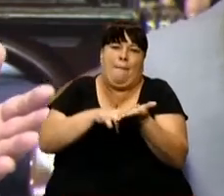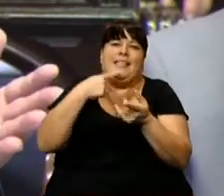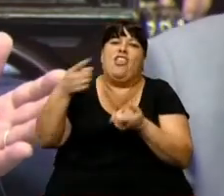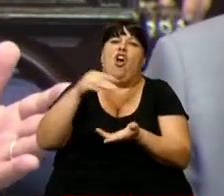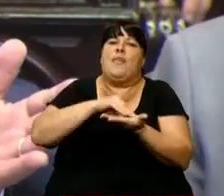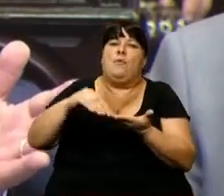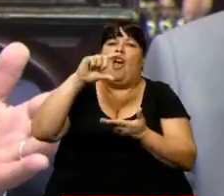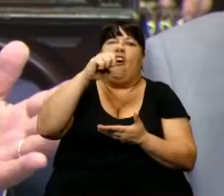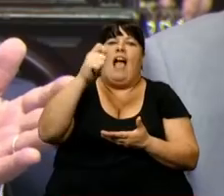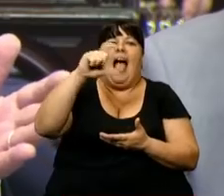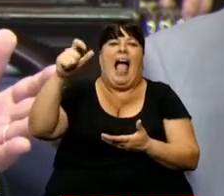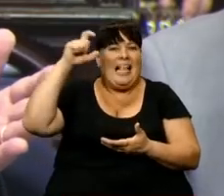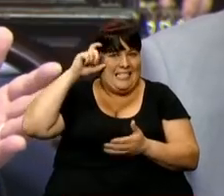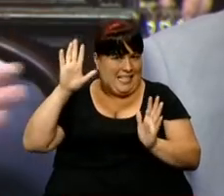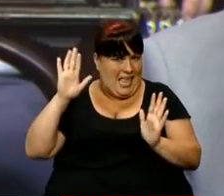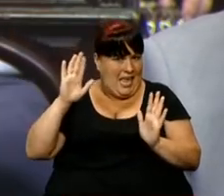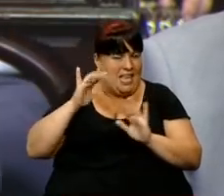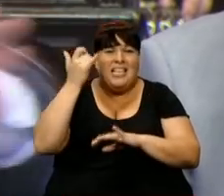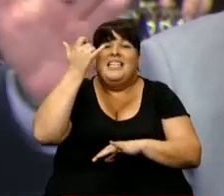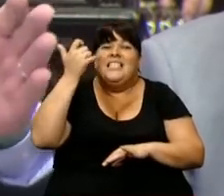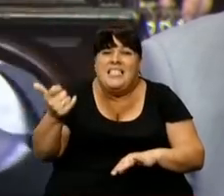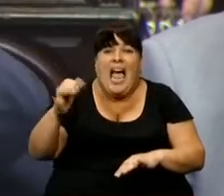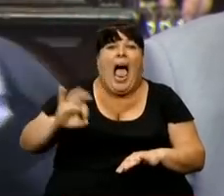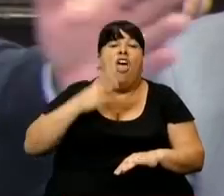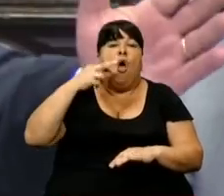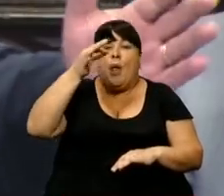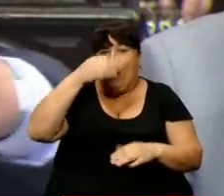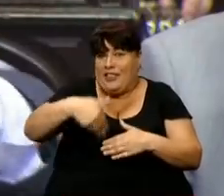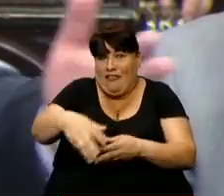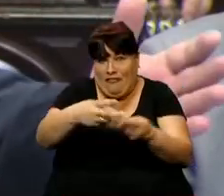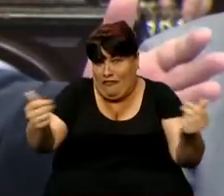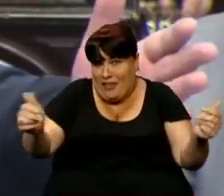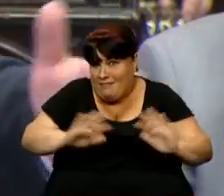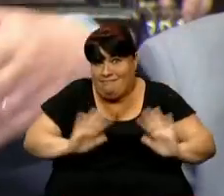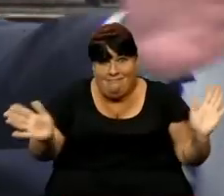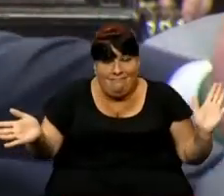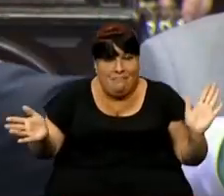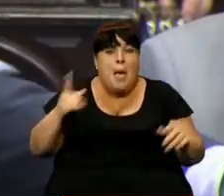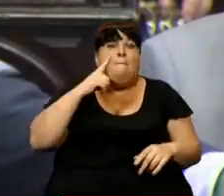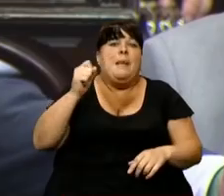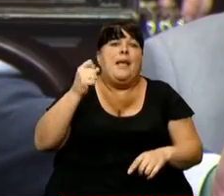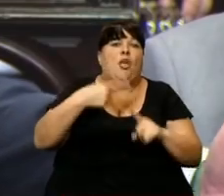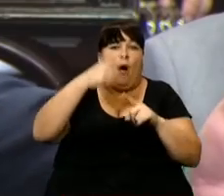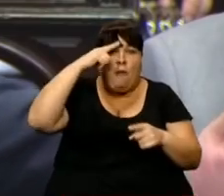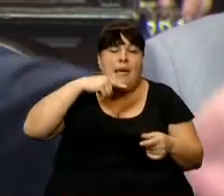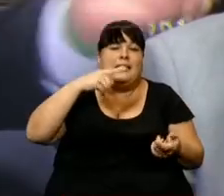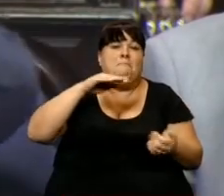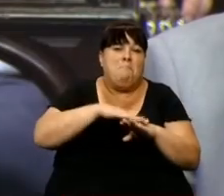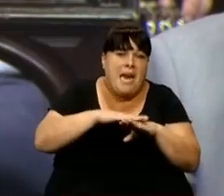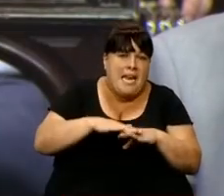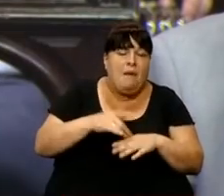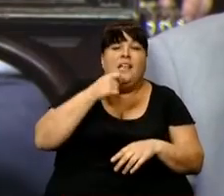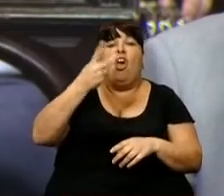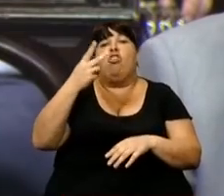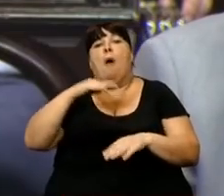dijo el diputado Cacase. Ya el 2020 está terminado, los hechos, muchachos. 1.000 pesos por mes la mínima, los que